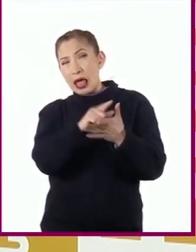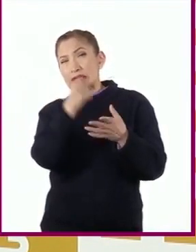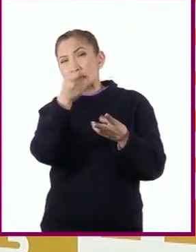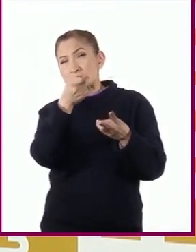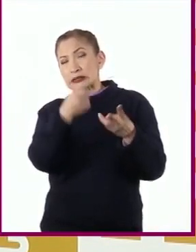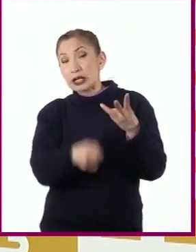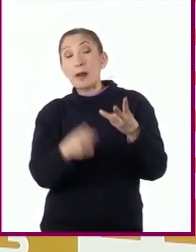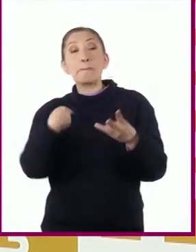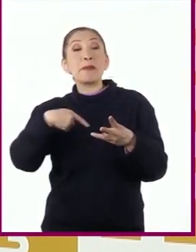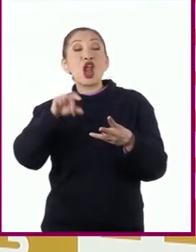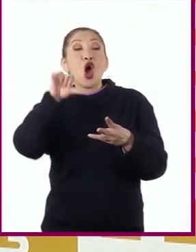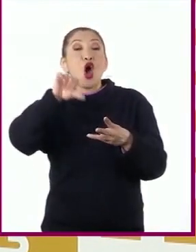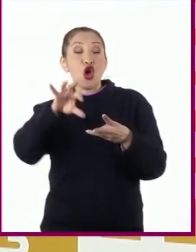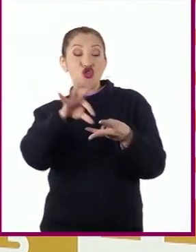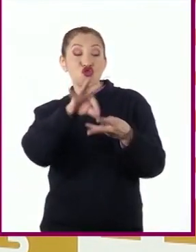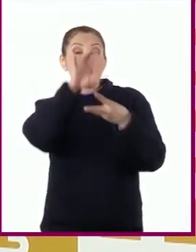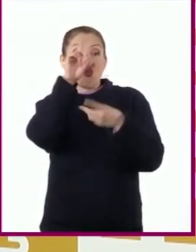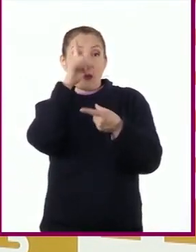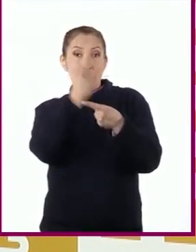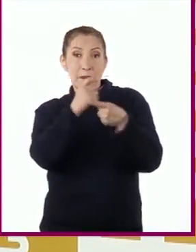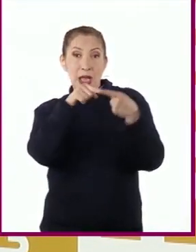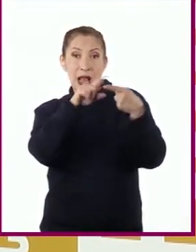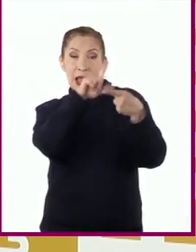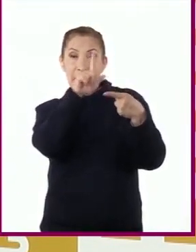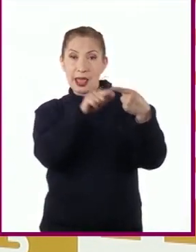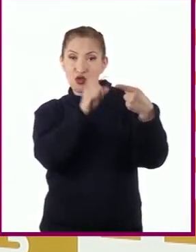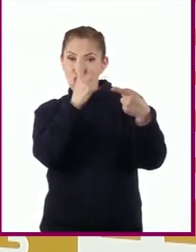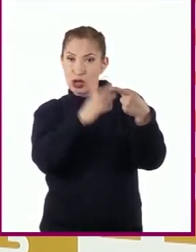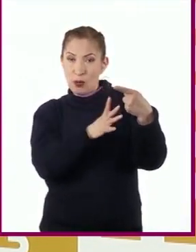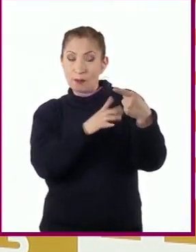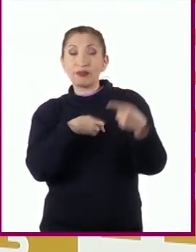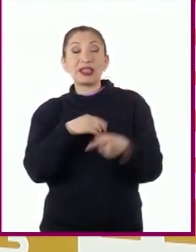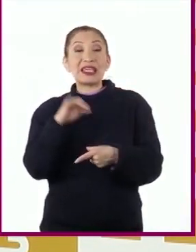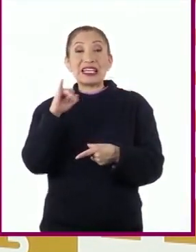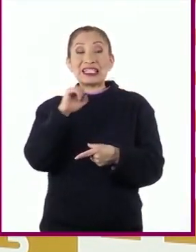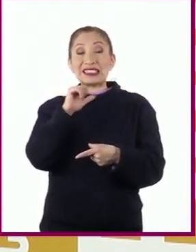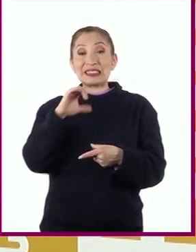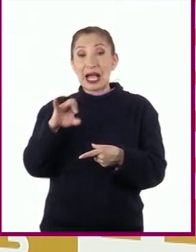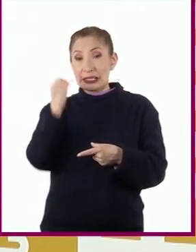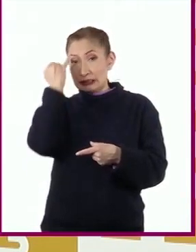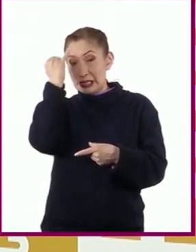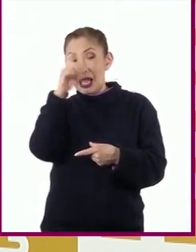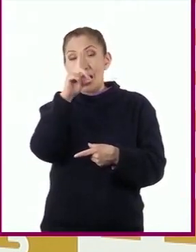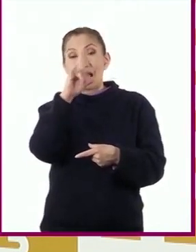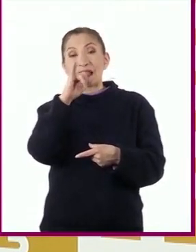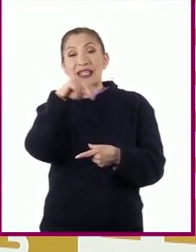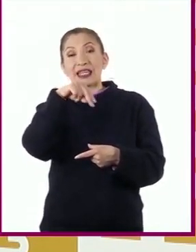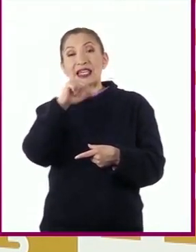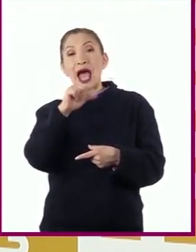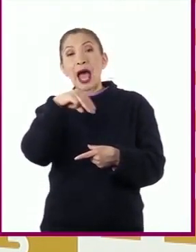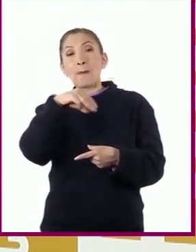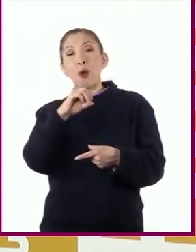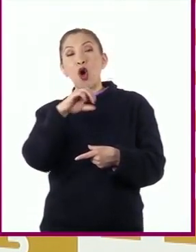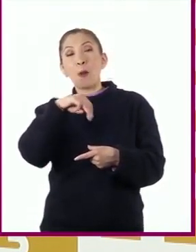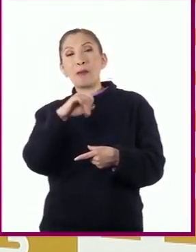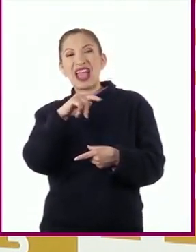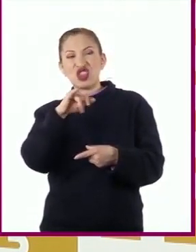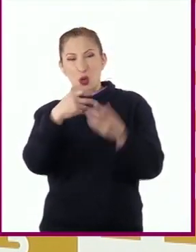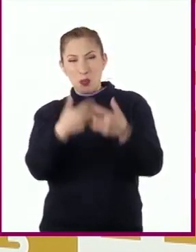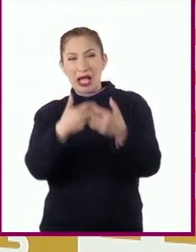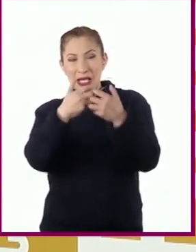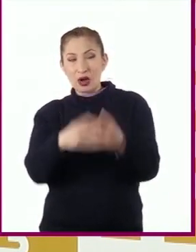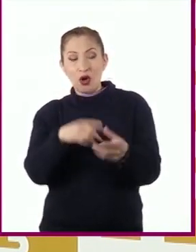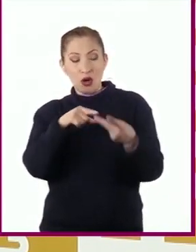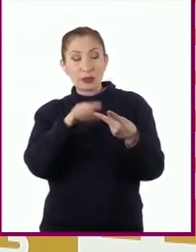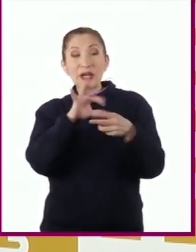solamente estudiaremos la primera ley de Newton. Isaac Newton inventó el dinamómetro, explicó el concepto de